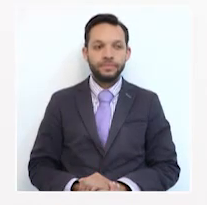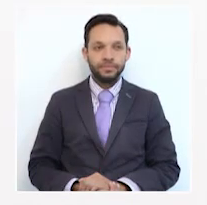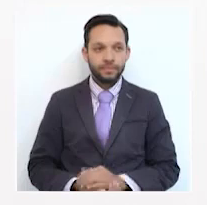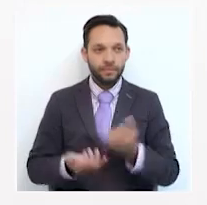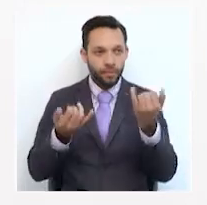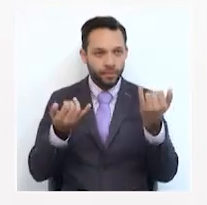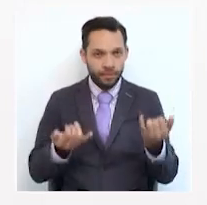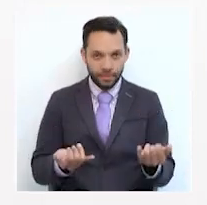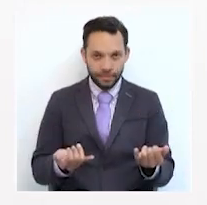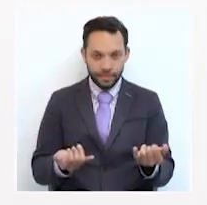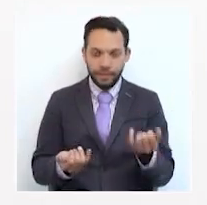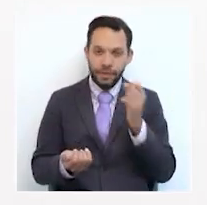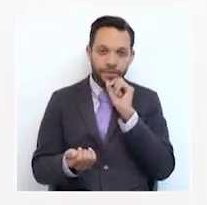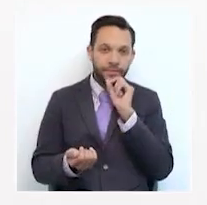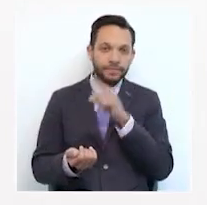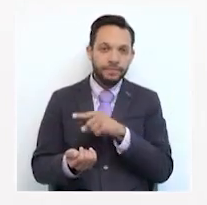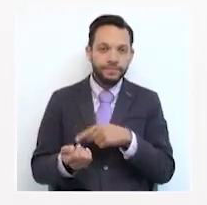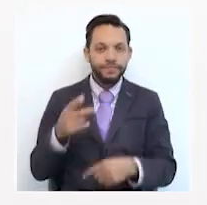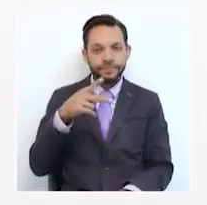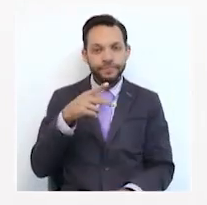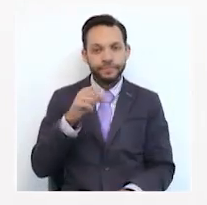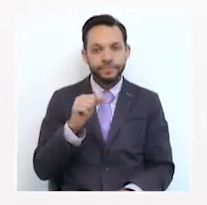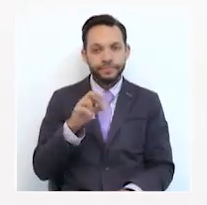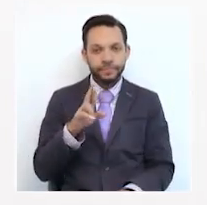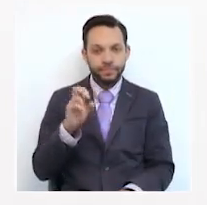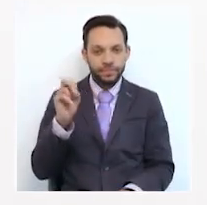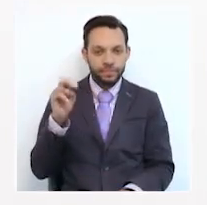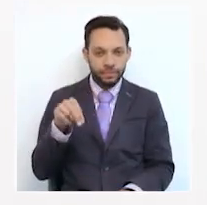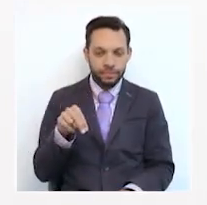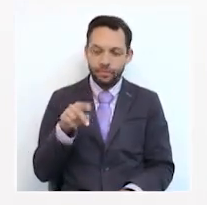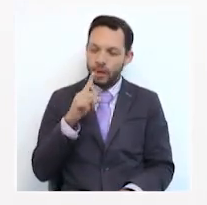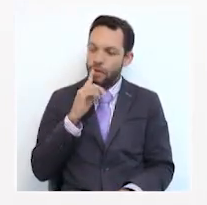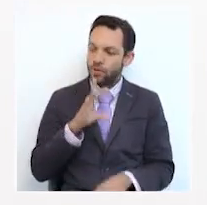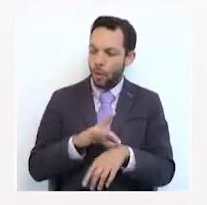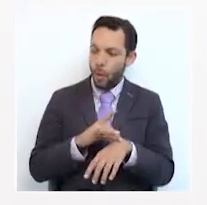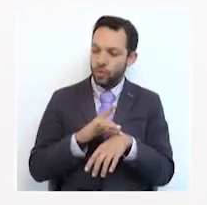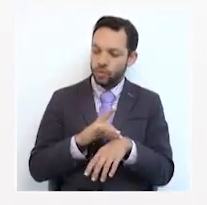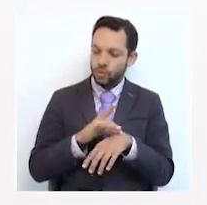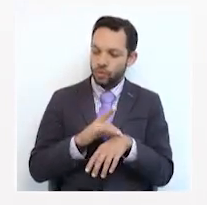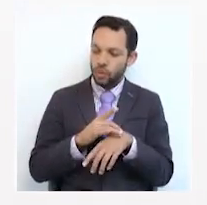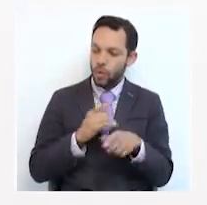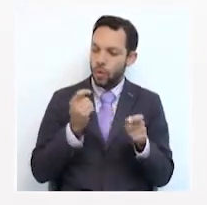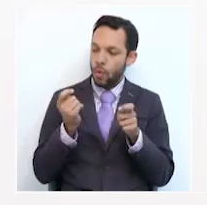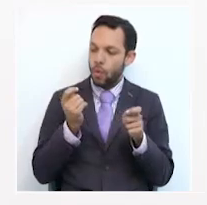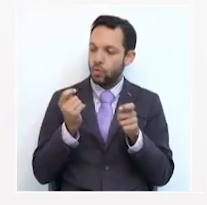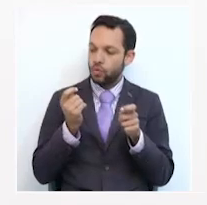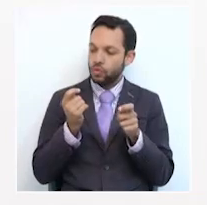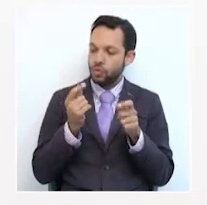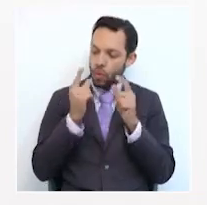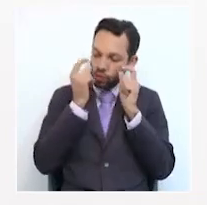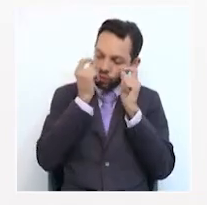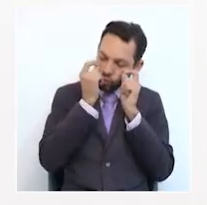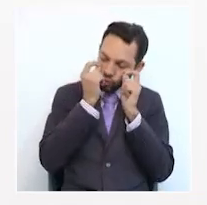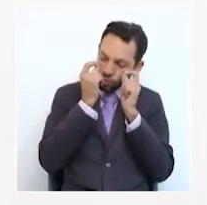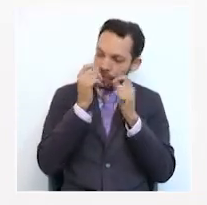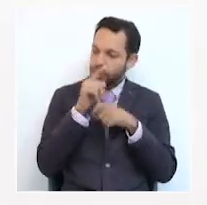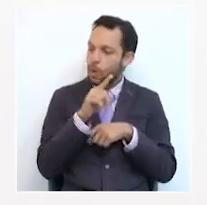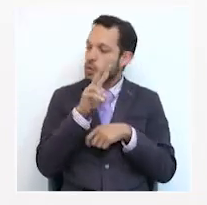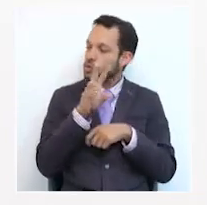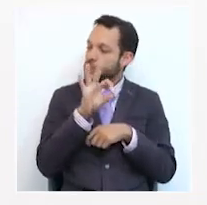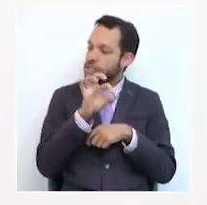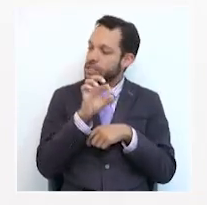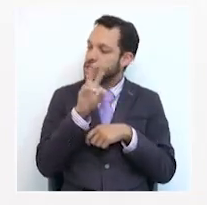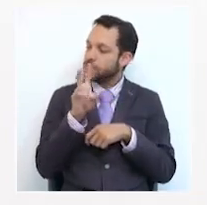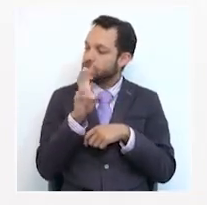esta pregunta es de karen soto doctor como le controló el sueño a una paciente de 87 años